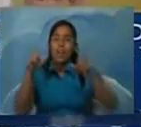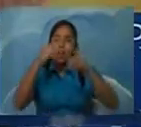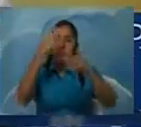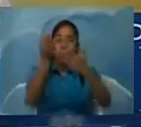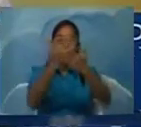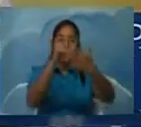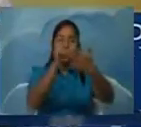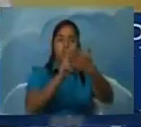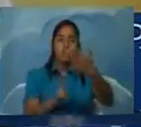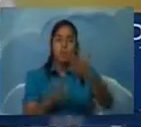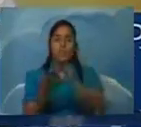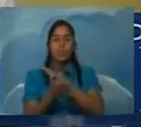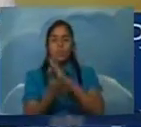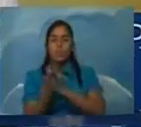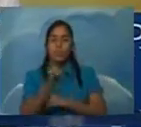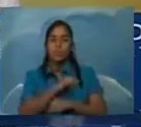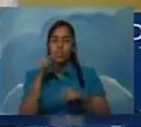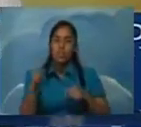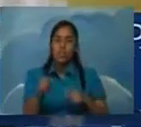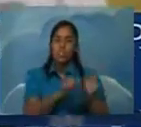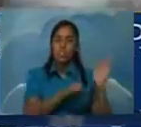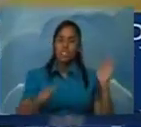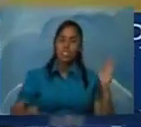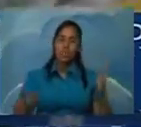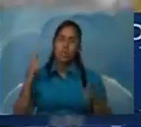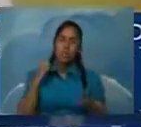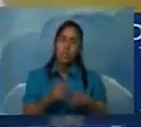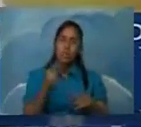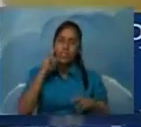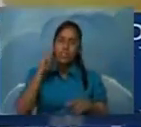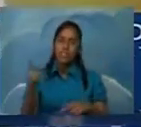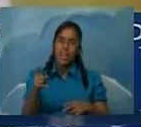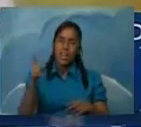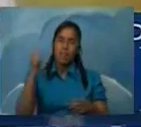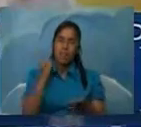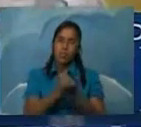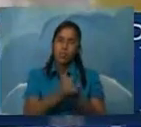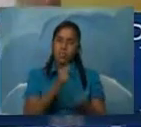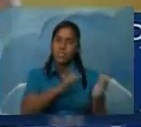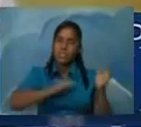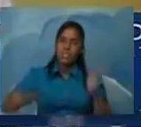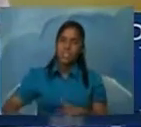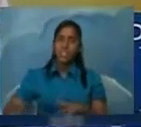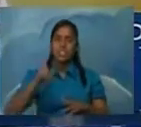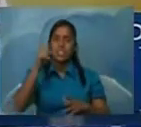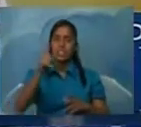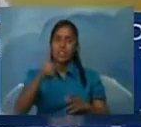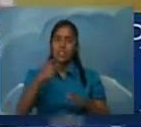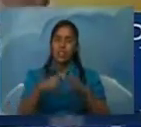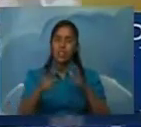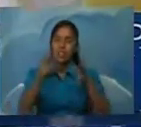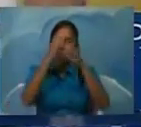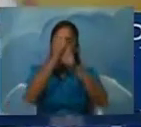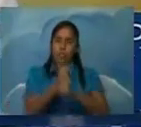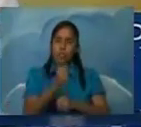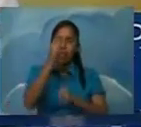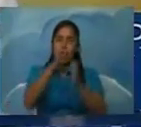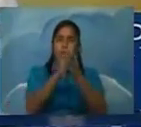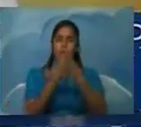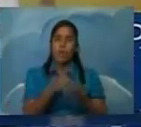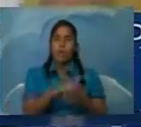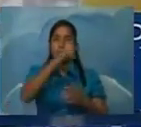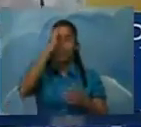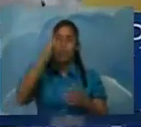me va a suceder hoy. Que el Señor reprenda al diablo, saque esa broma de su vida y confíe en la palabra de Dios. Mire, todos los